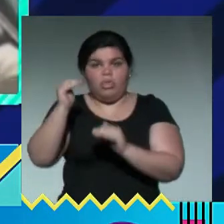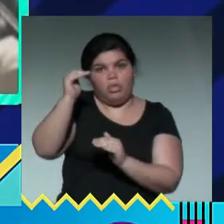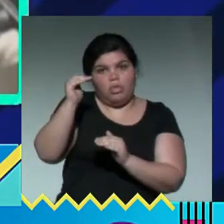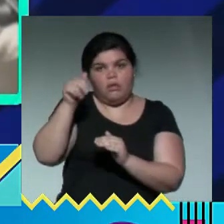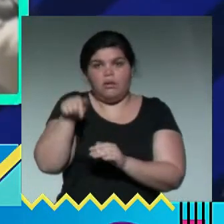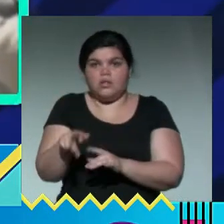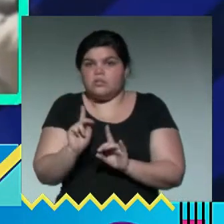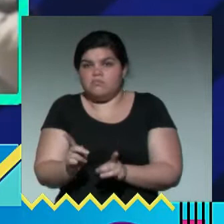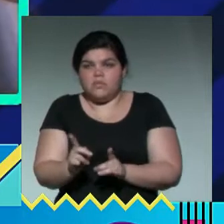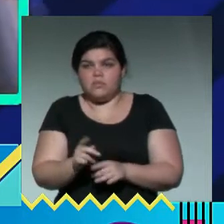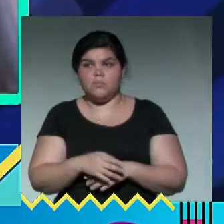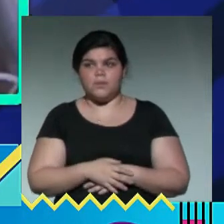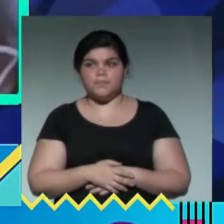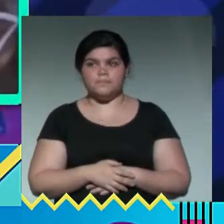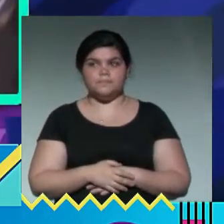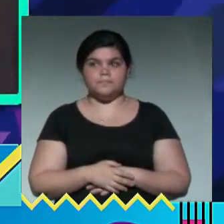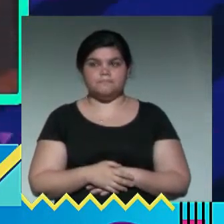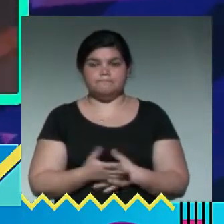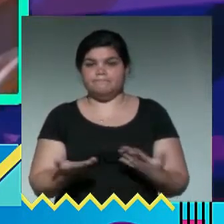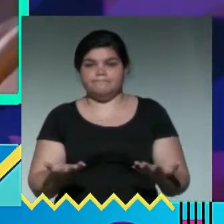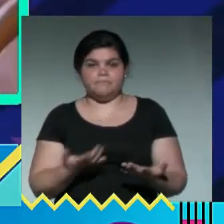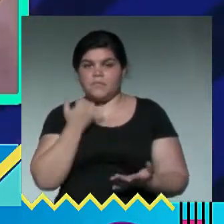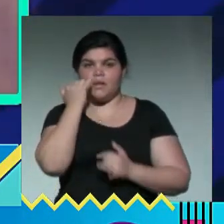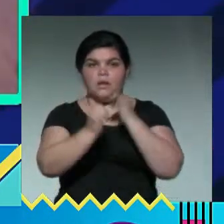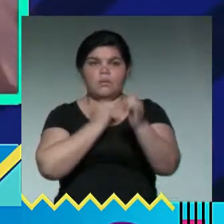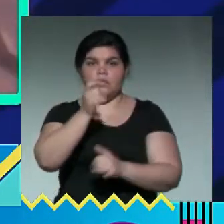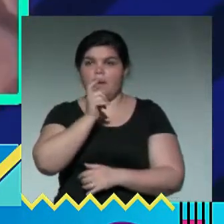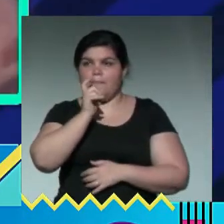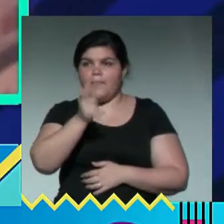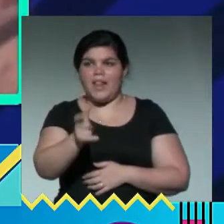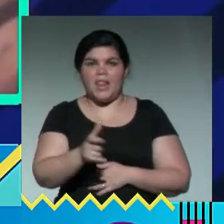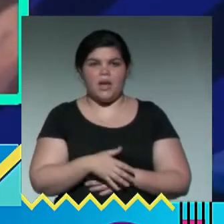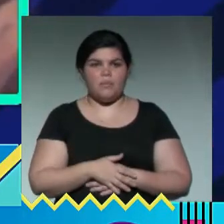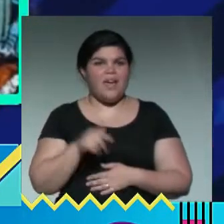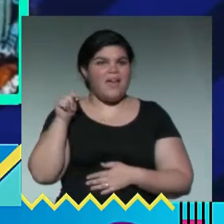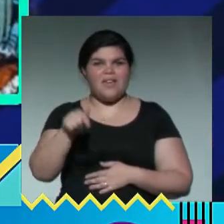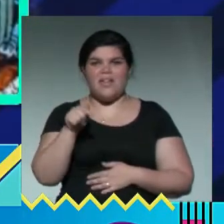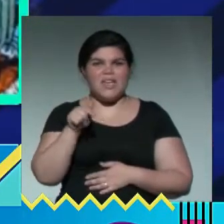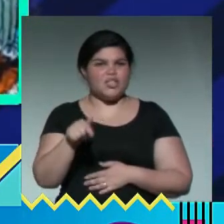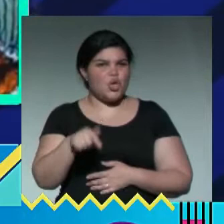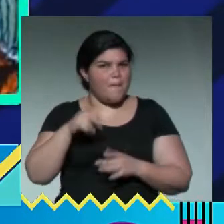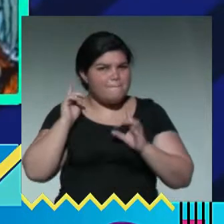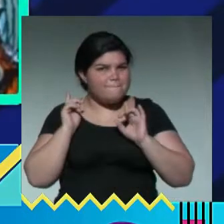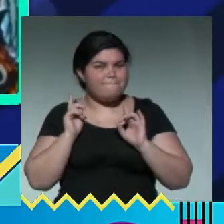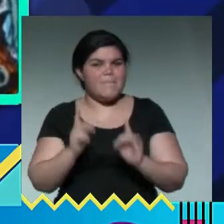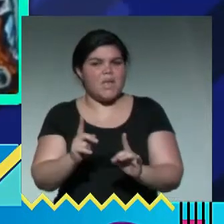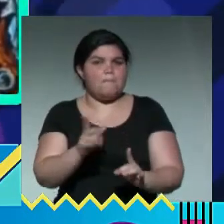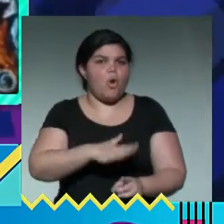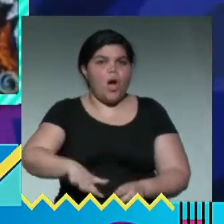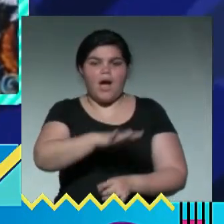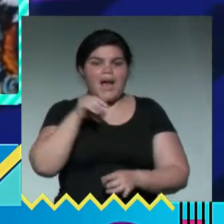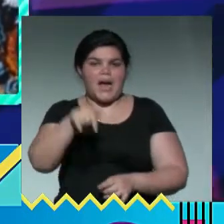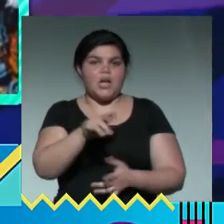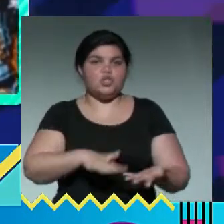podríamos decir, utilizando un término, con ese pecado original, ¿no es cierto?, esta sociedad